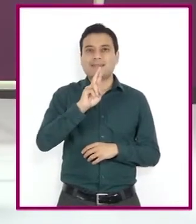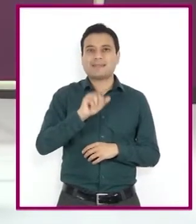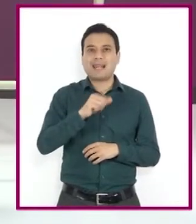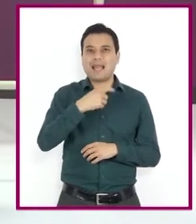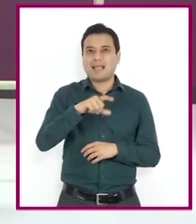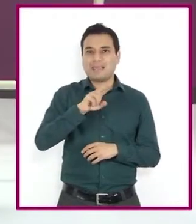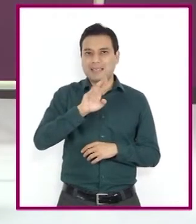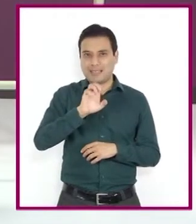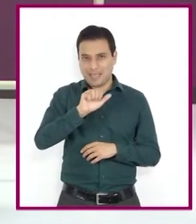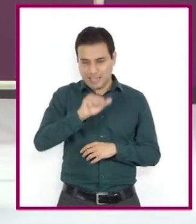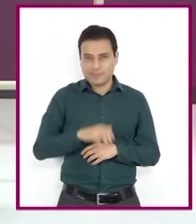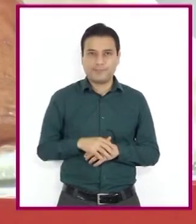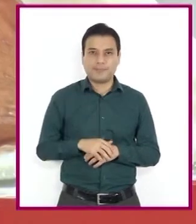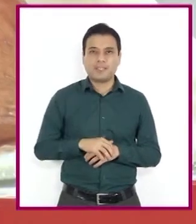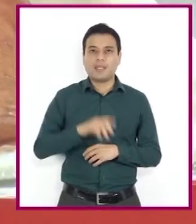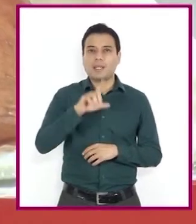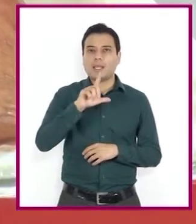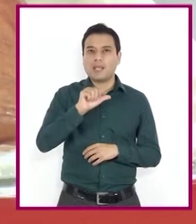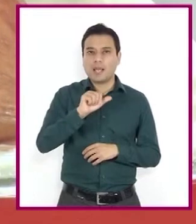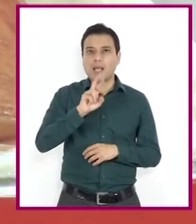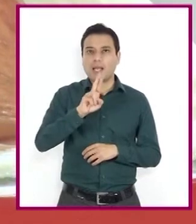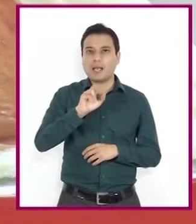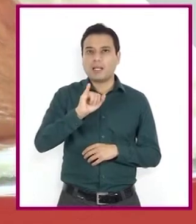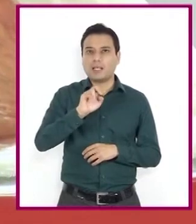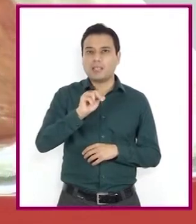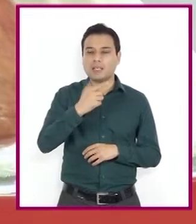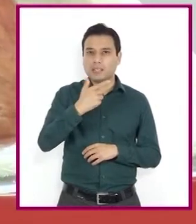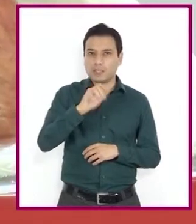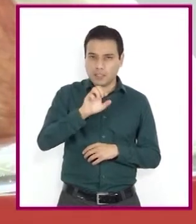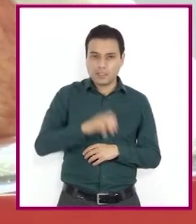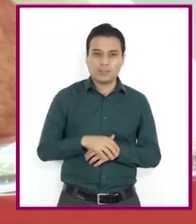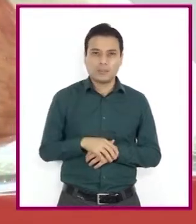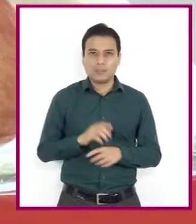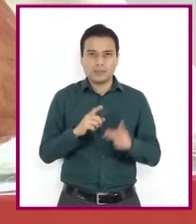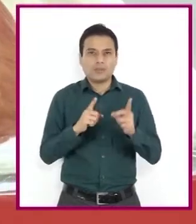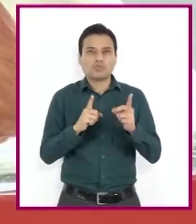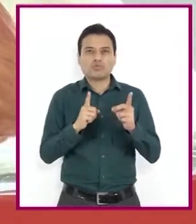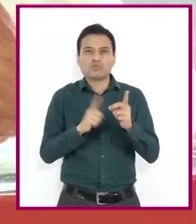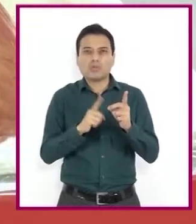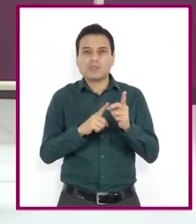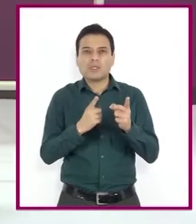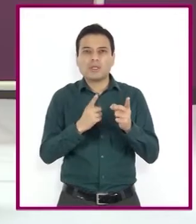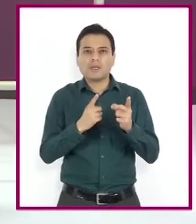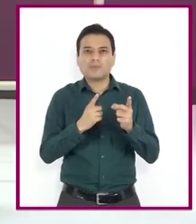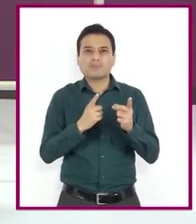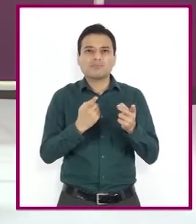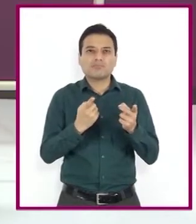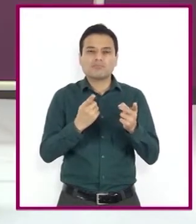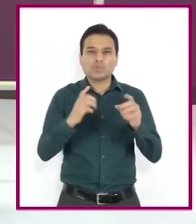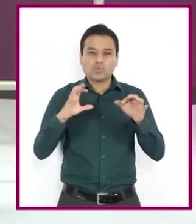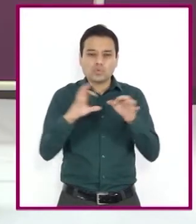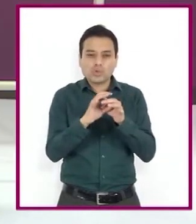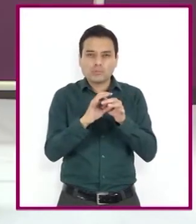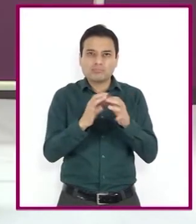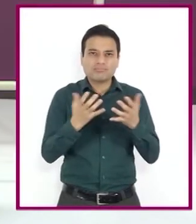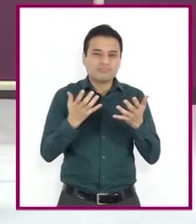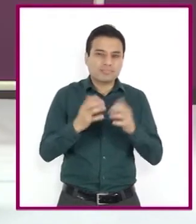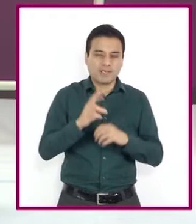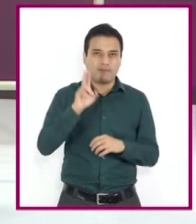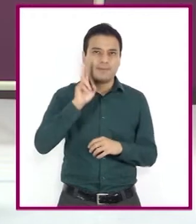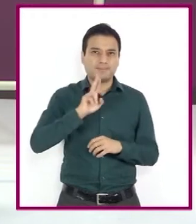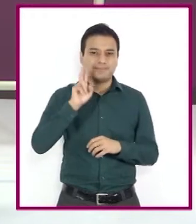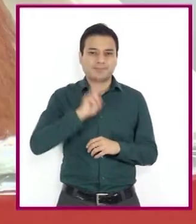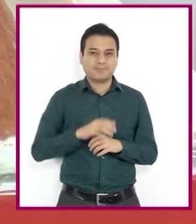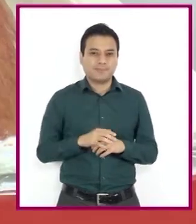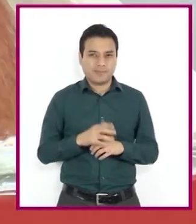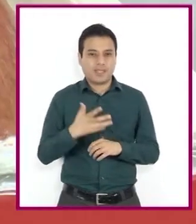y vamos a buscar dónde se encuentran las uniones de la tráquea hacia el pulmón. Aquí ya tenemos